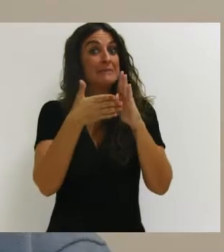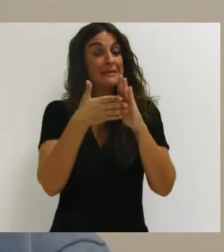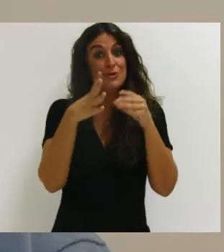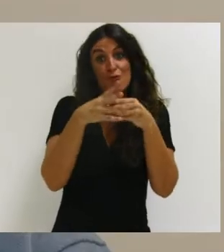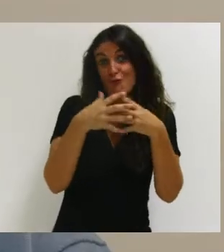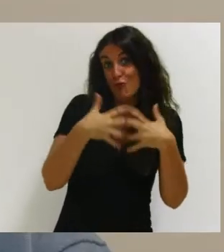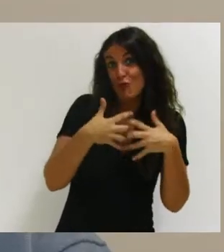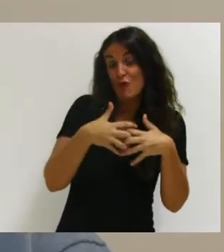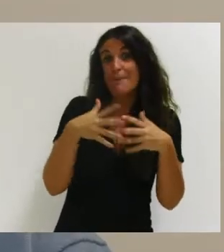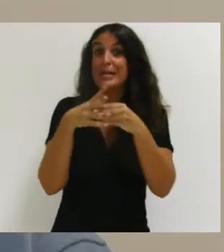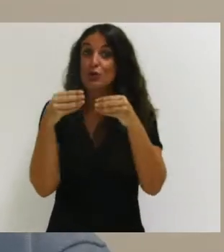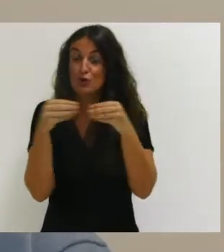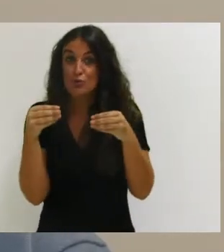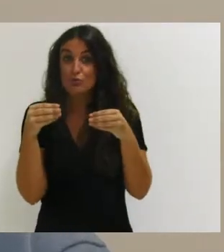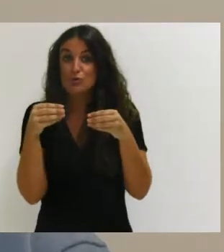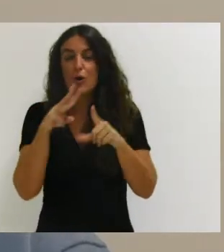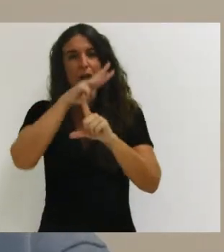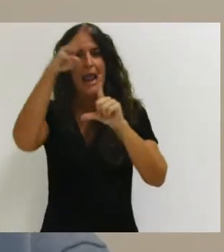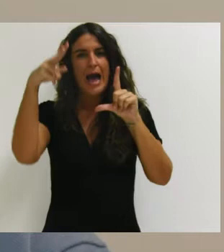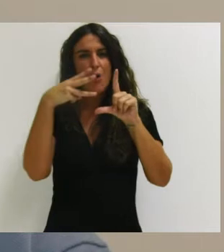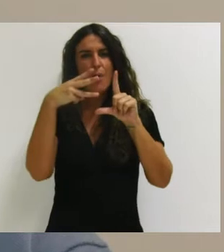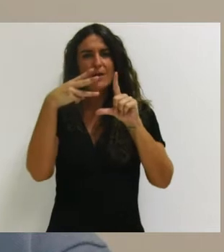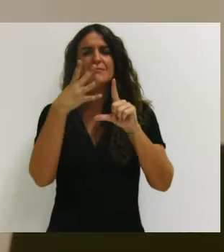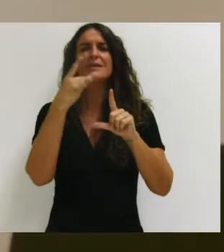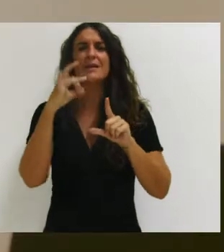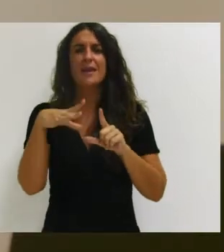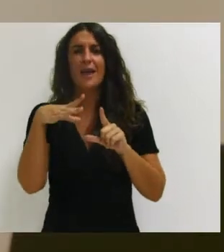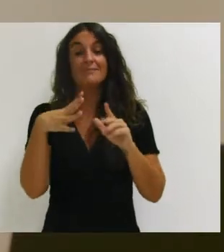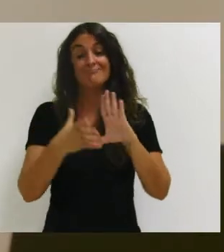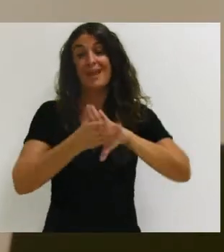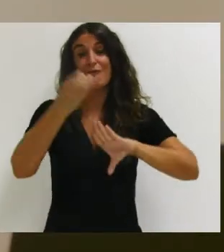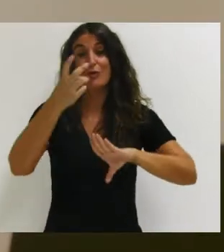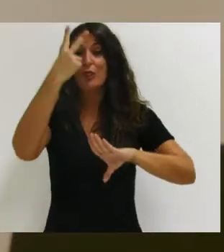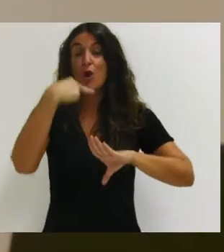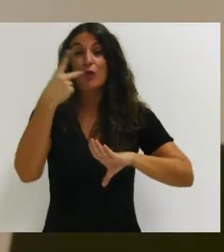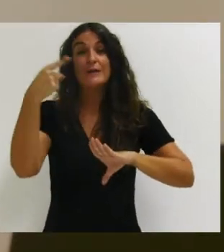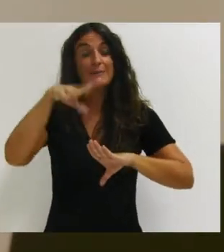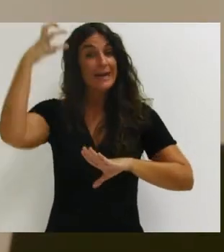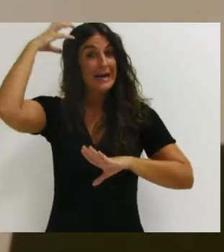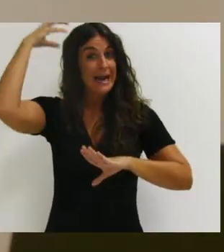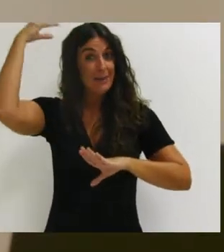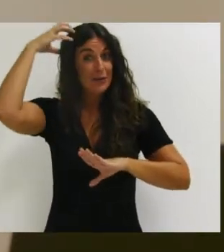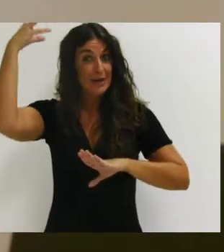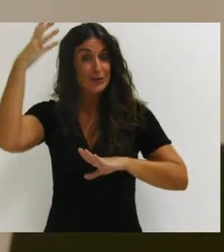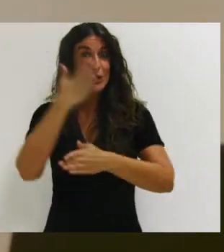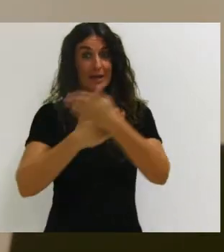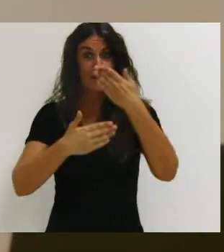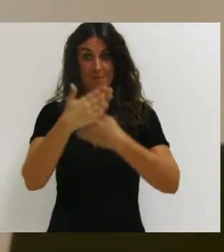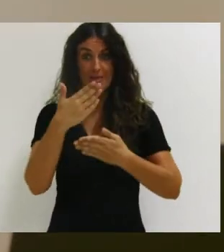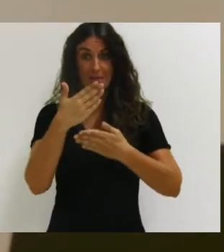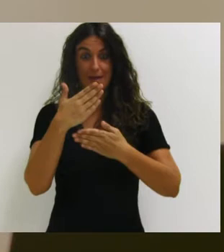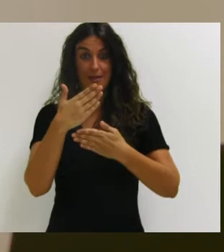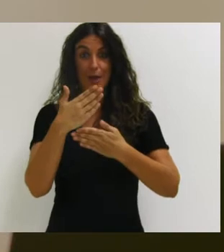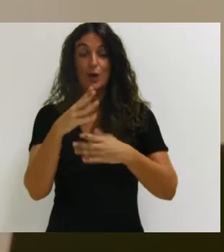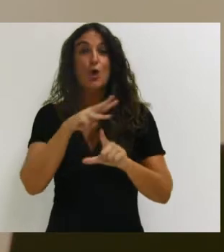servir. Esta página web es de la Fundación 11 y el Real Patronato sobre Discapacidad. Con esta